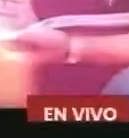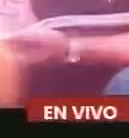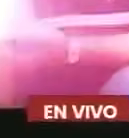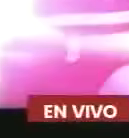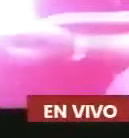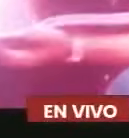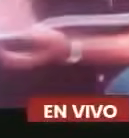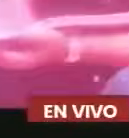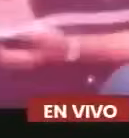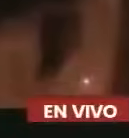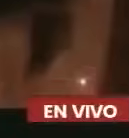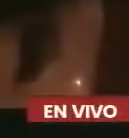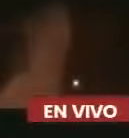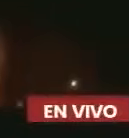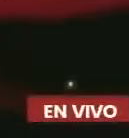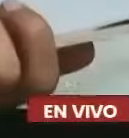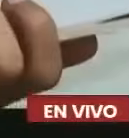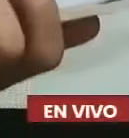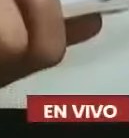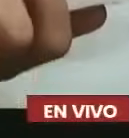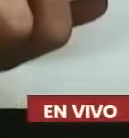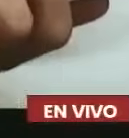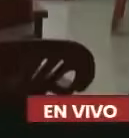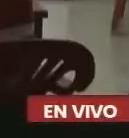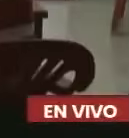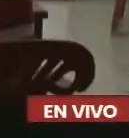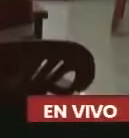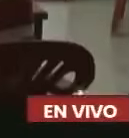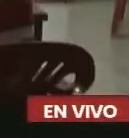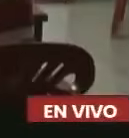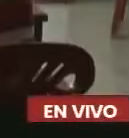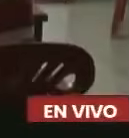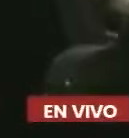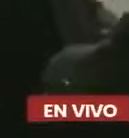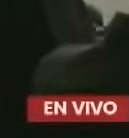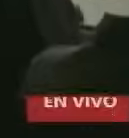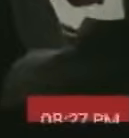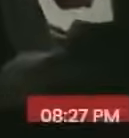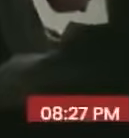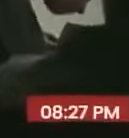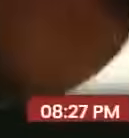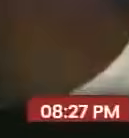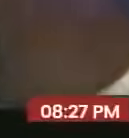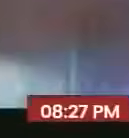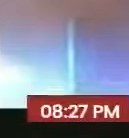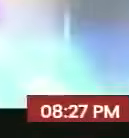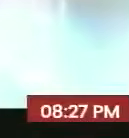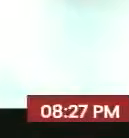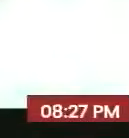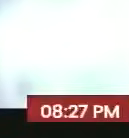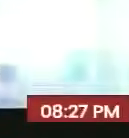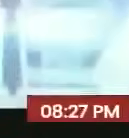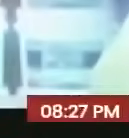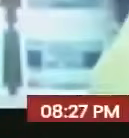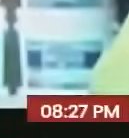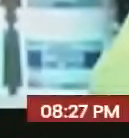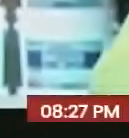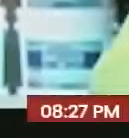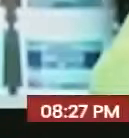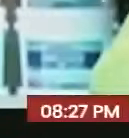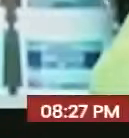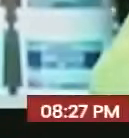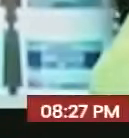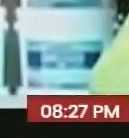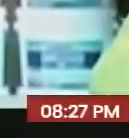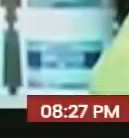búsqueda de consensos. En esta etapa del proceso histórico de liberación nacional y de construcción del socialismo en Venezuela, el primer